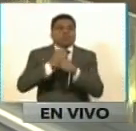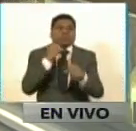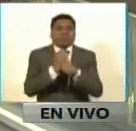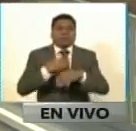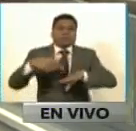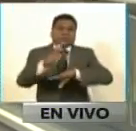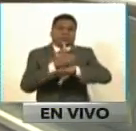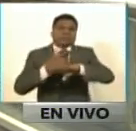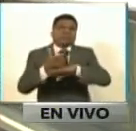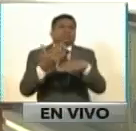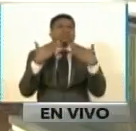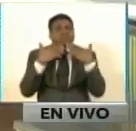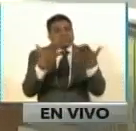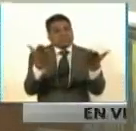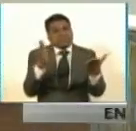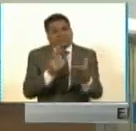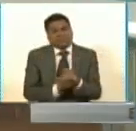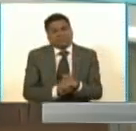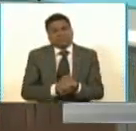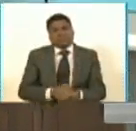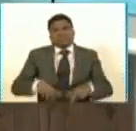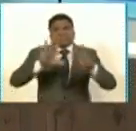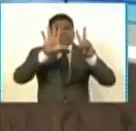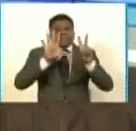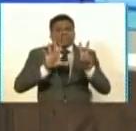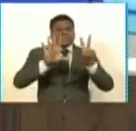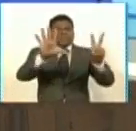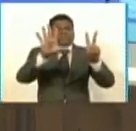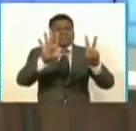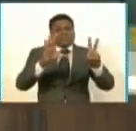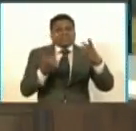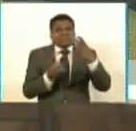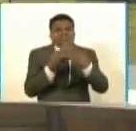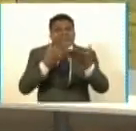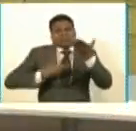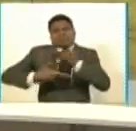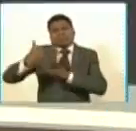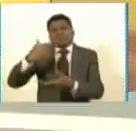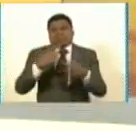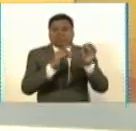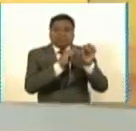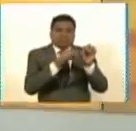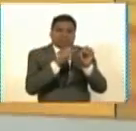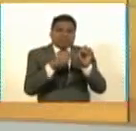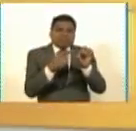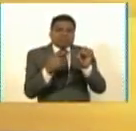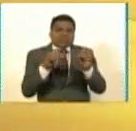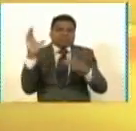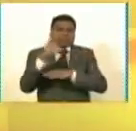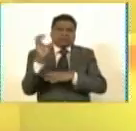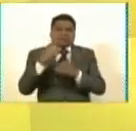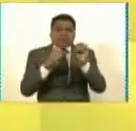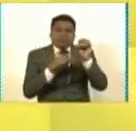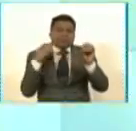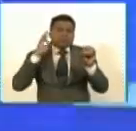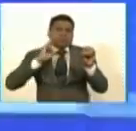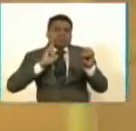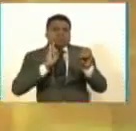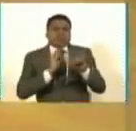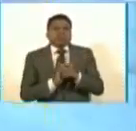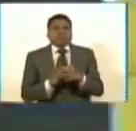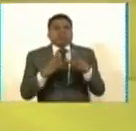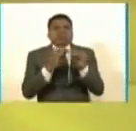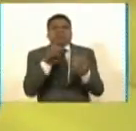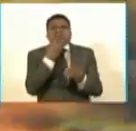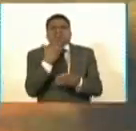gobernación Así que van a haber siete casas de cambio estaciones de servicio presta a el gobierno de Colombia El pueblo colombiano Mejor dicho para el